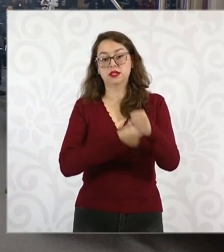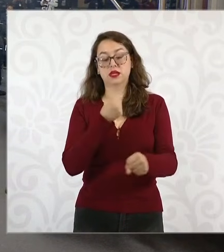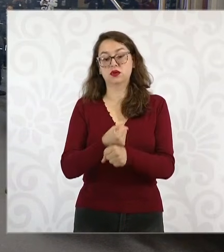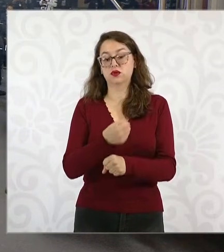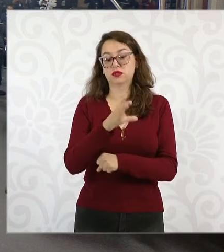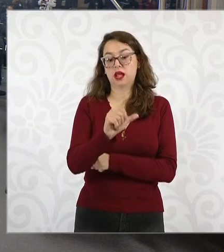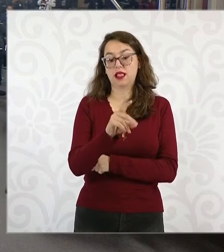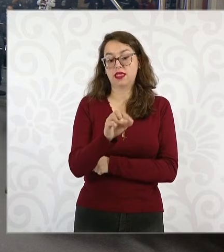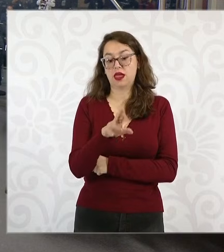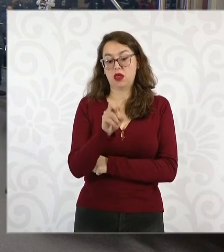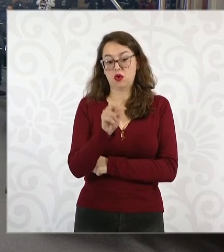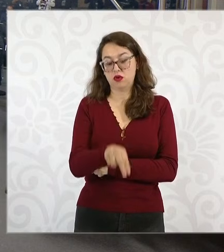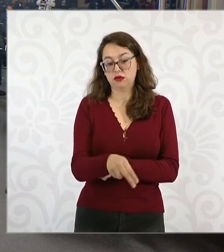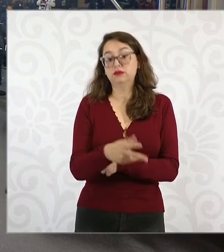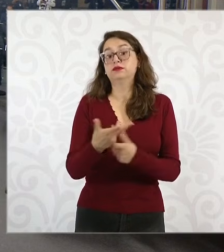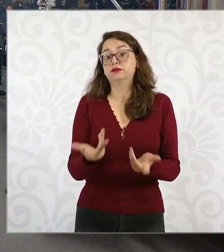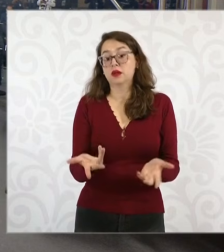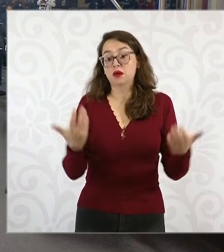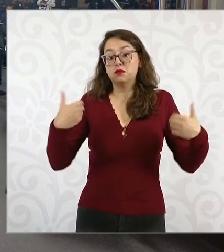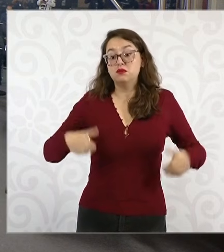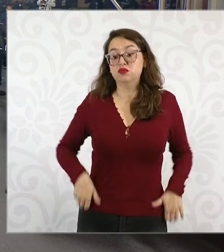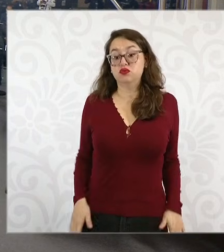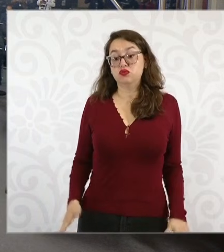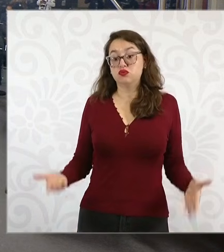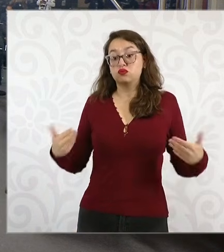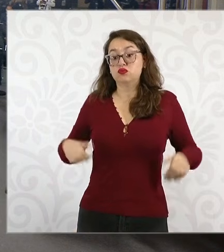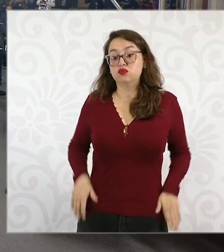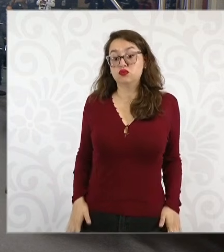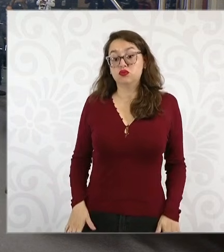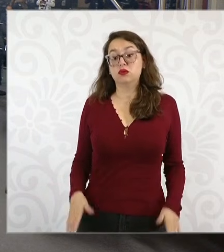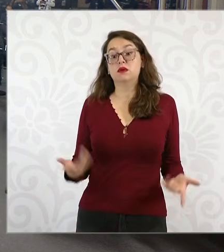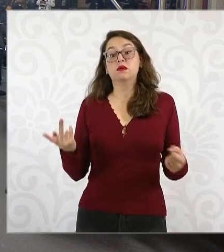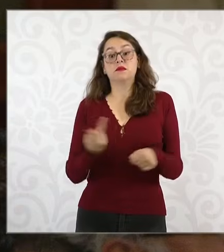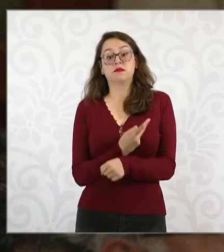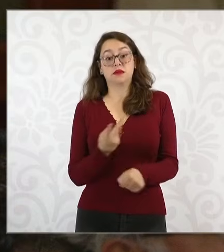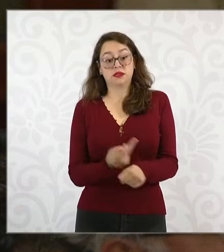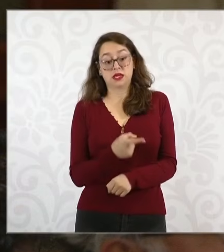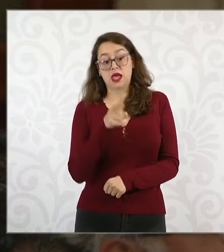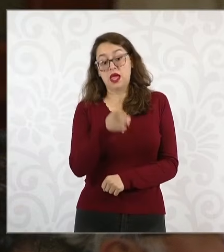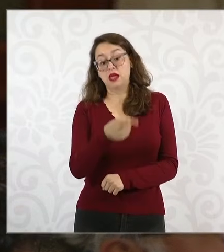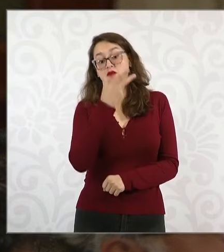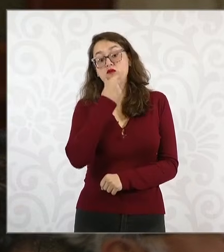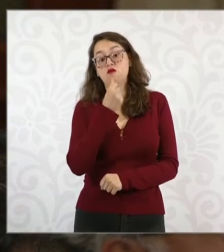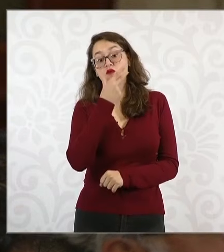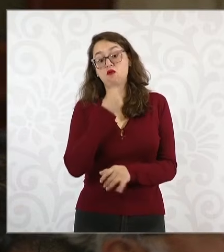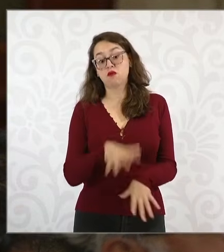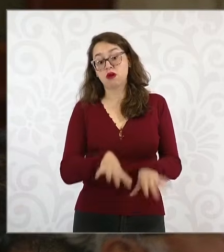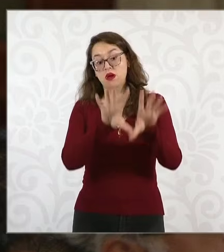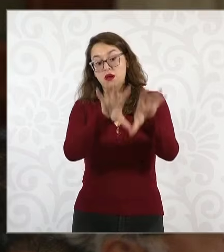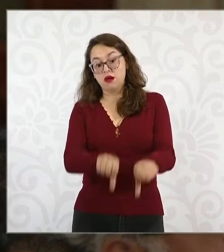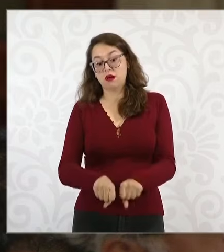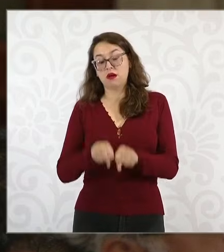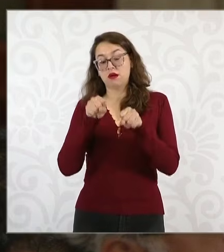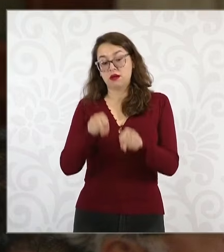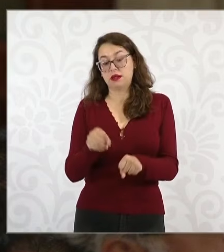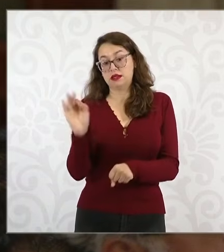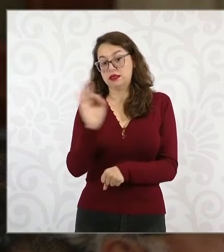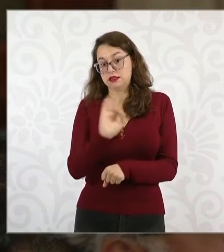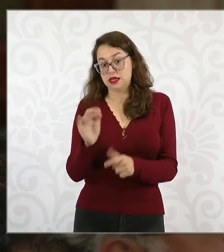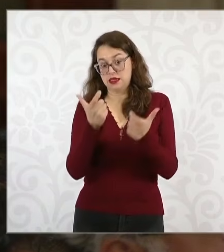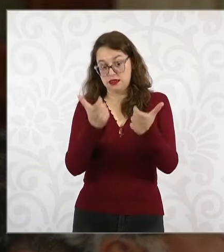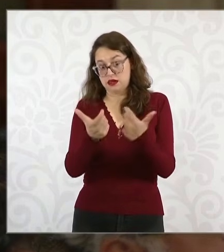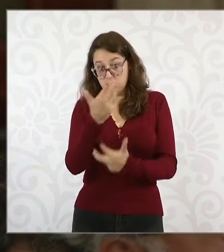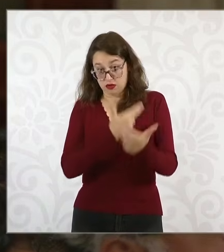tanto abona este caso de esta persona para esa recuperación de tantos recursos